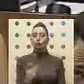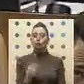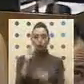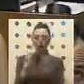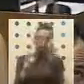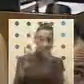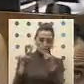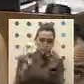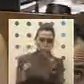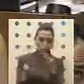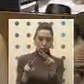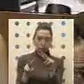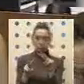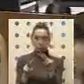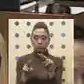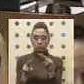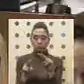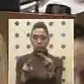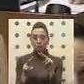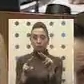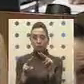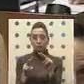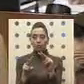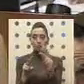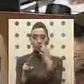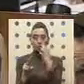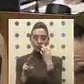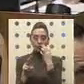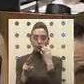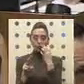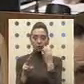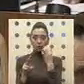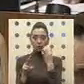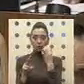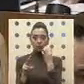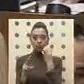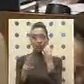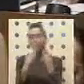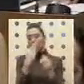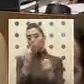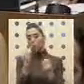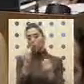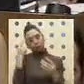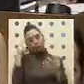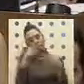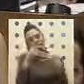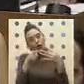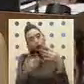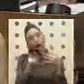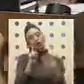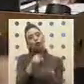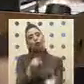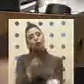examinar el que sea más eficaz en función a los propósitos que se le atribuyen?